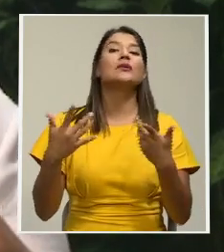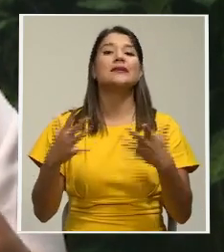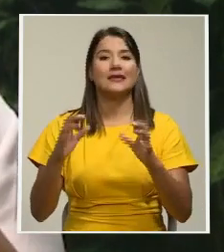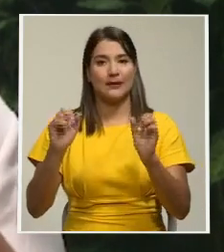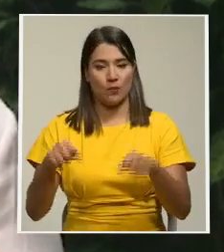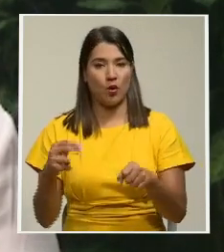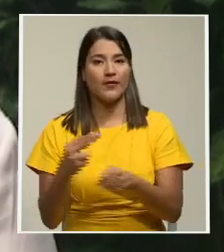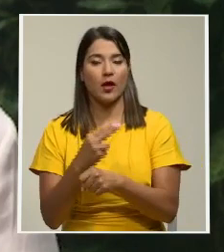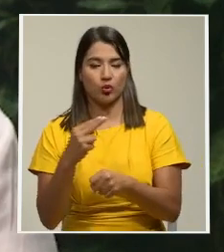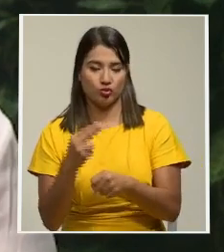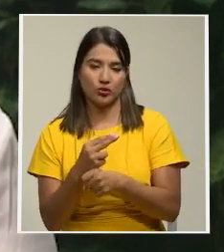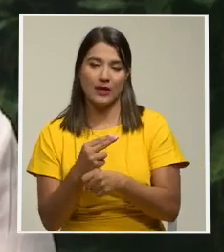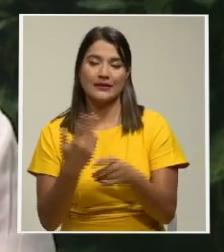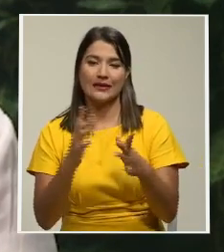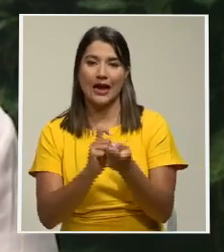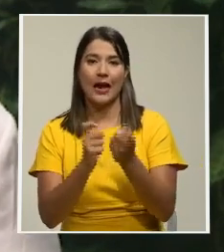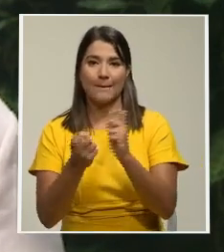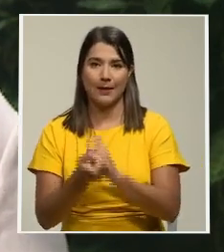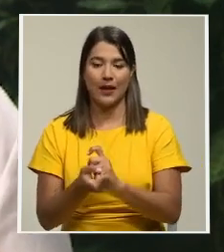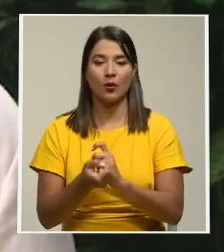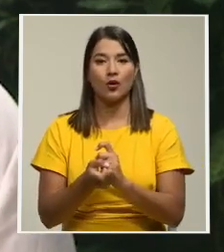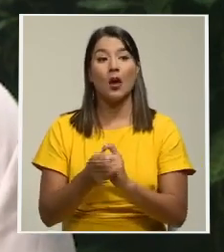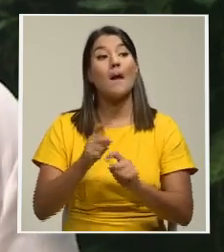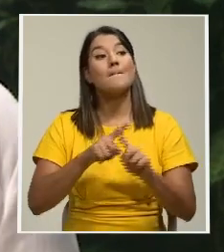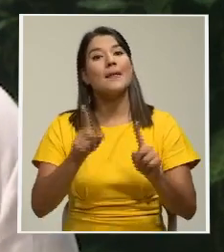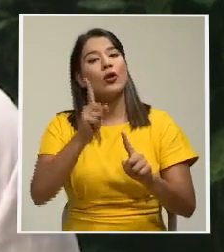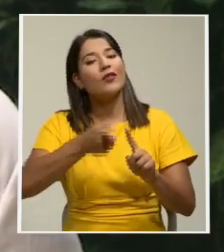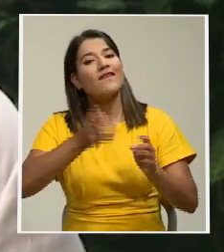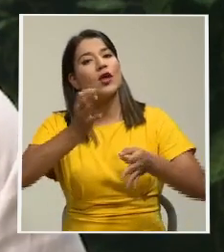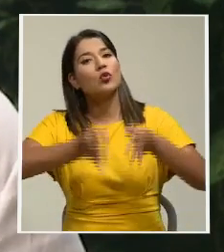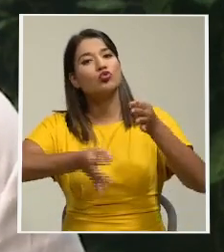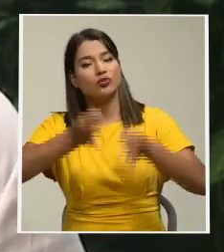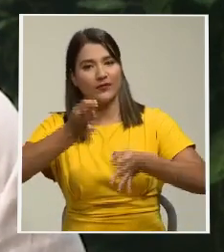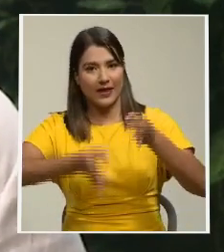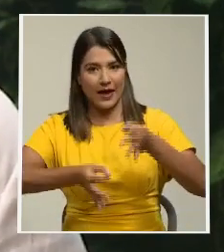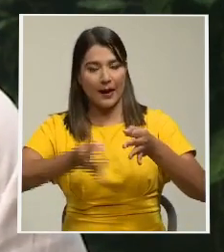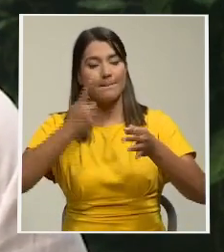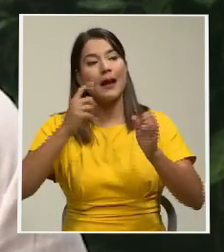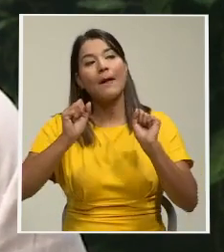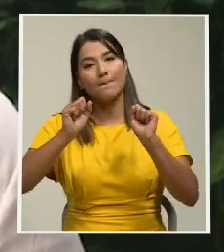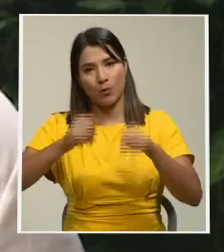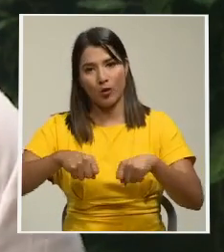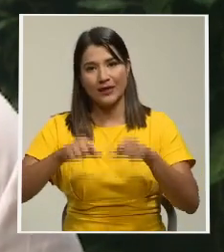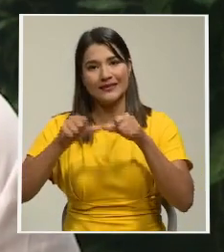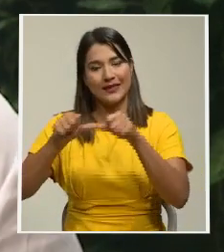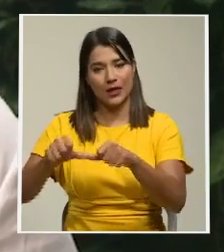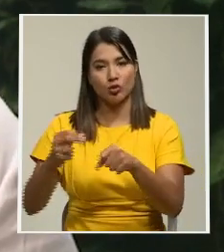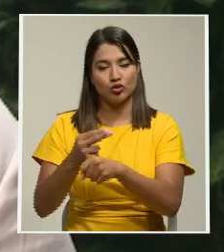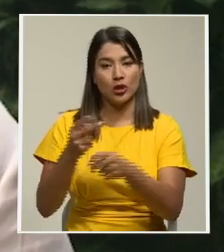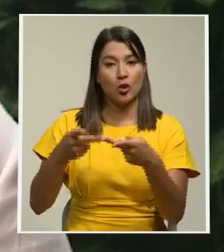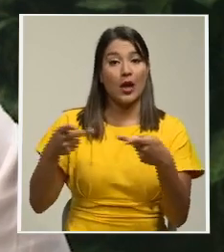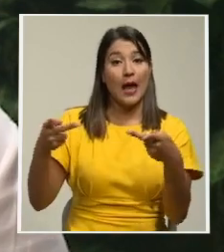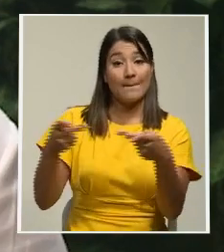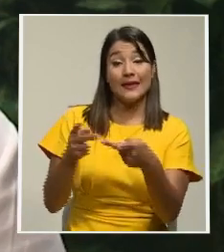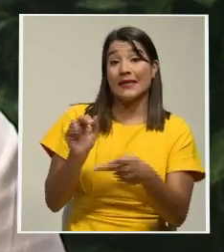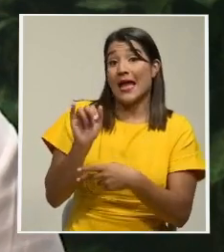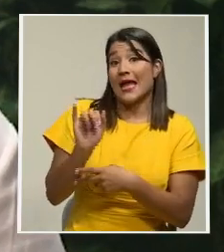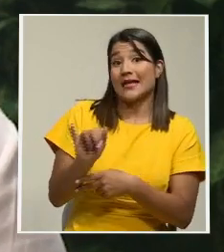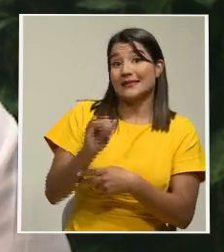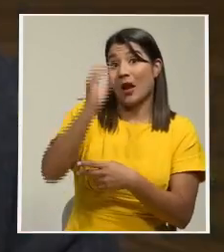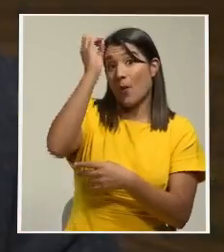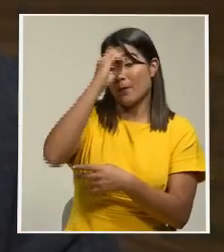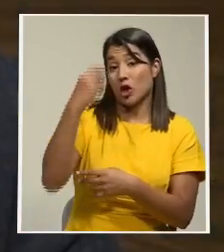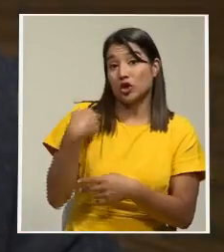autoridad presupuestaria para mantenerlas. Entonces, así las cosas, esa es la posición que tenemos en este